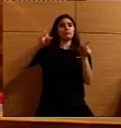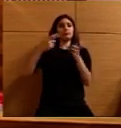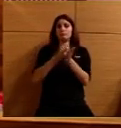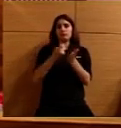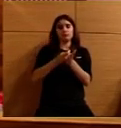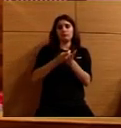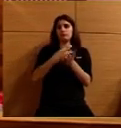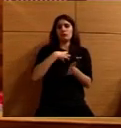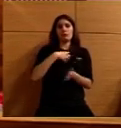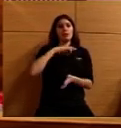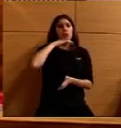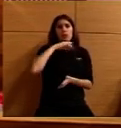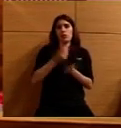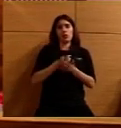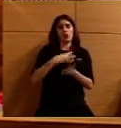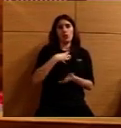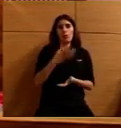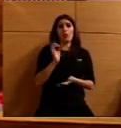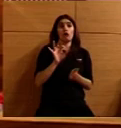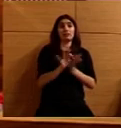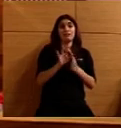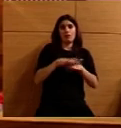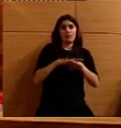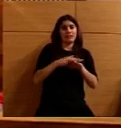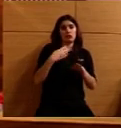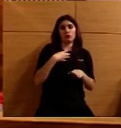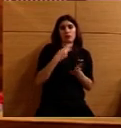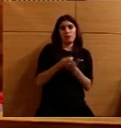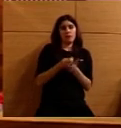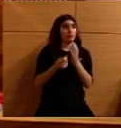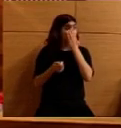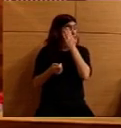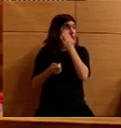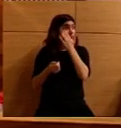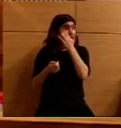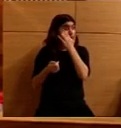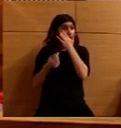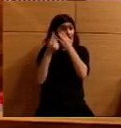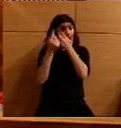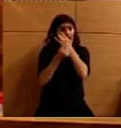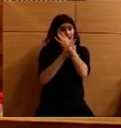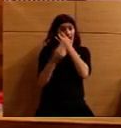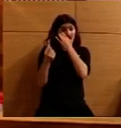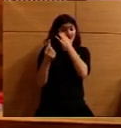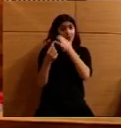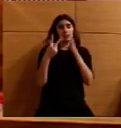que tienen problemas para pagar la luz o los servicios básicos. La cuantía total de estas ayudas